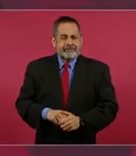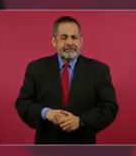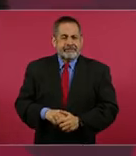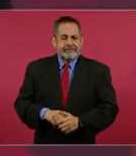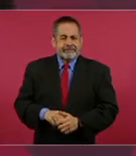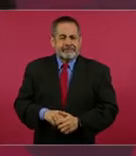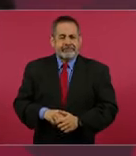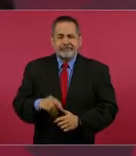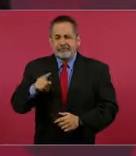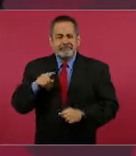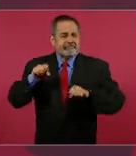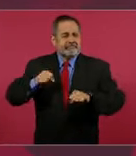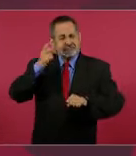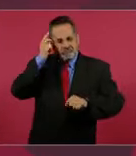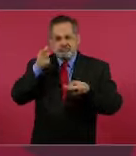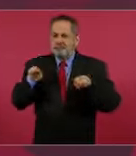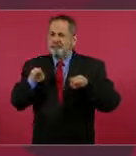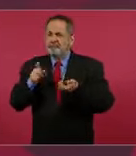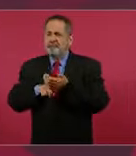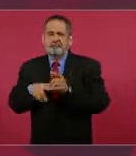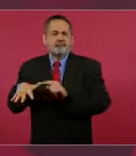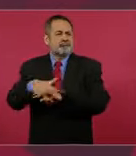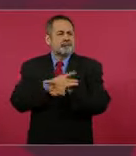ni caciquismo.